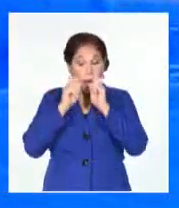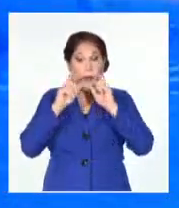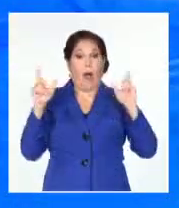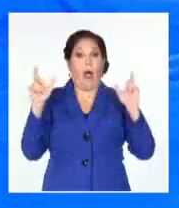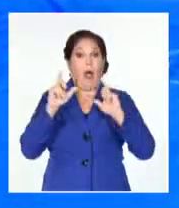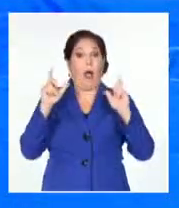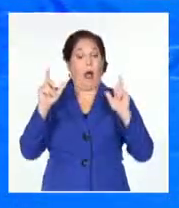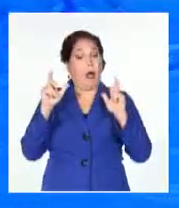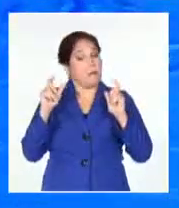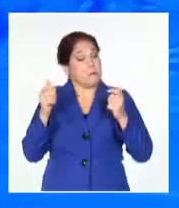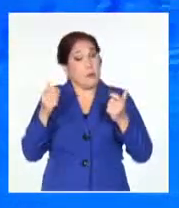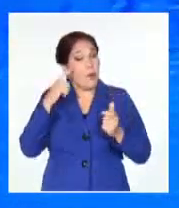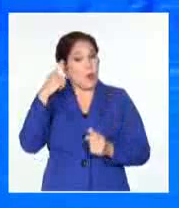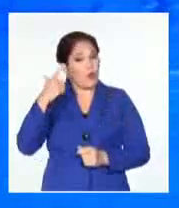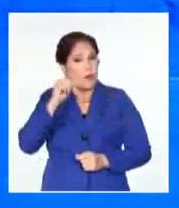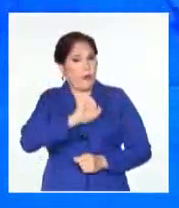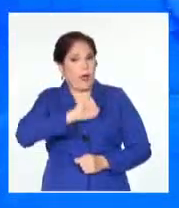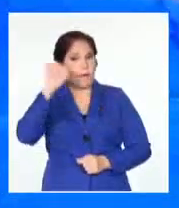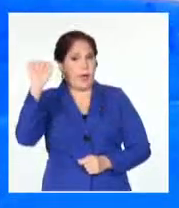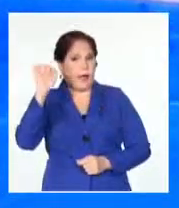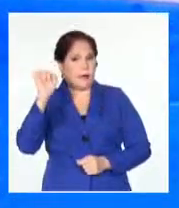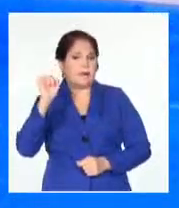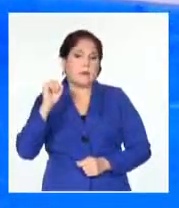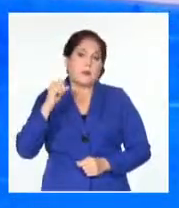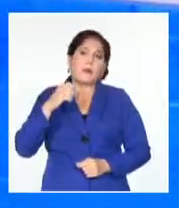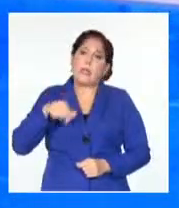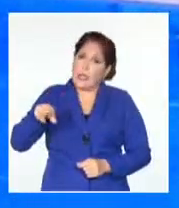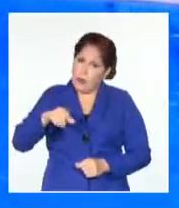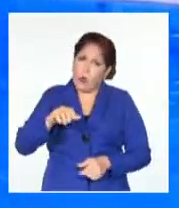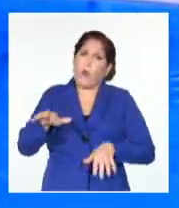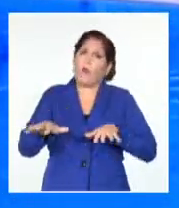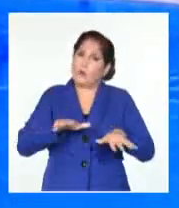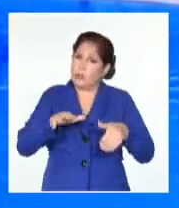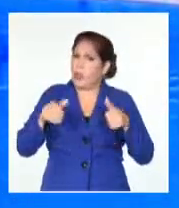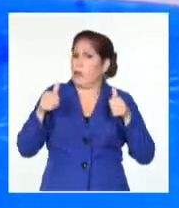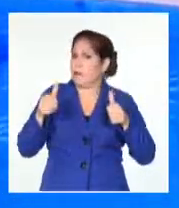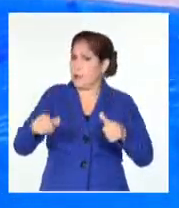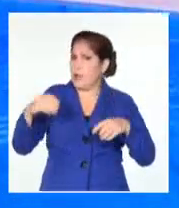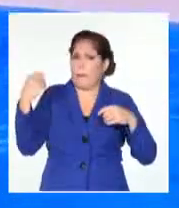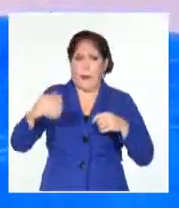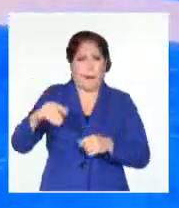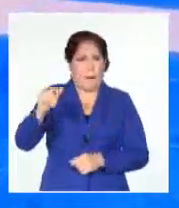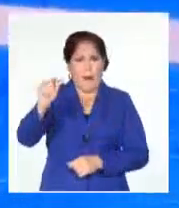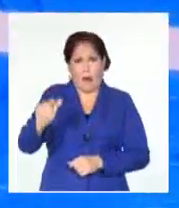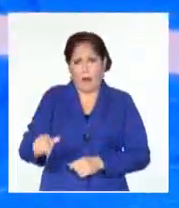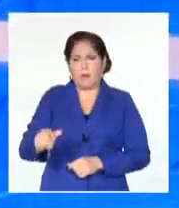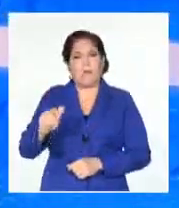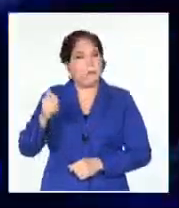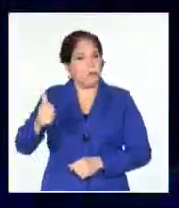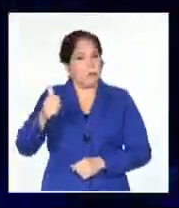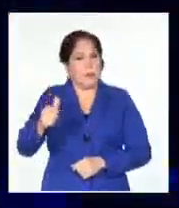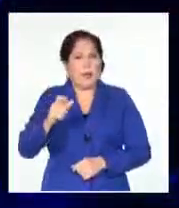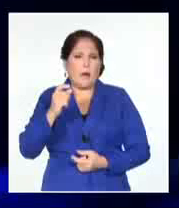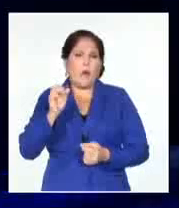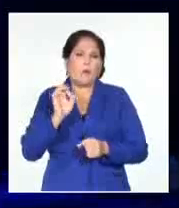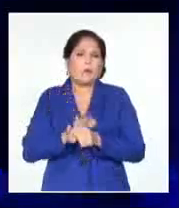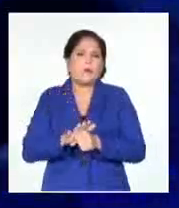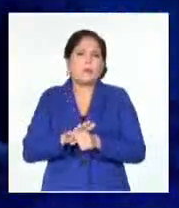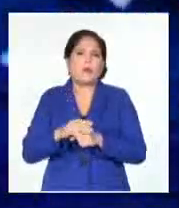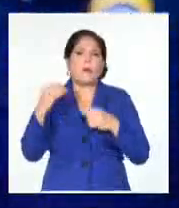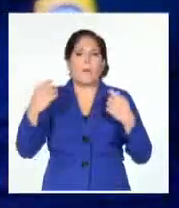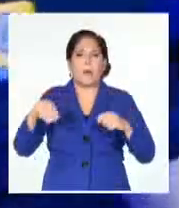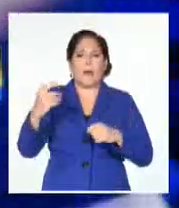bien. Rocío es un atleta que con muchas condiciones desde siempre tuvo algunas dificultades, ¿no?, en el transcurso